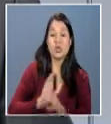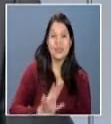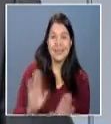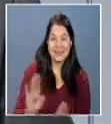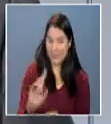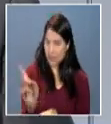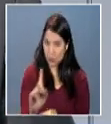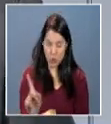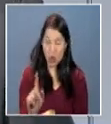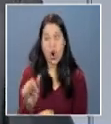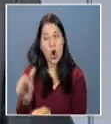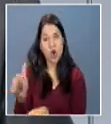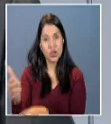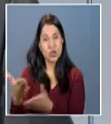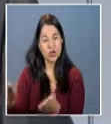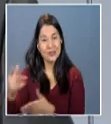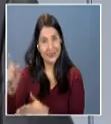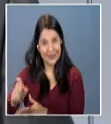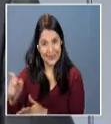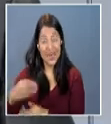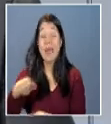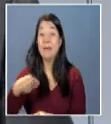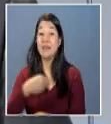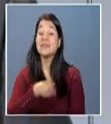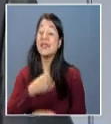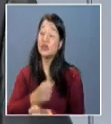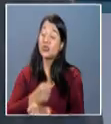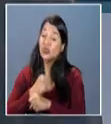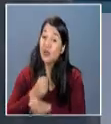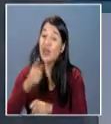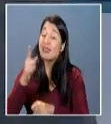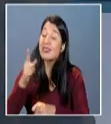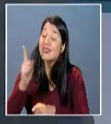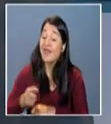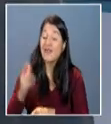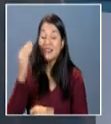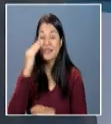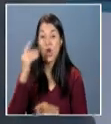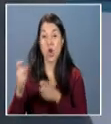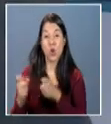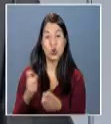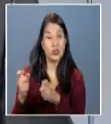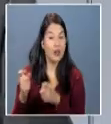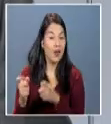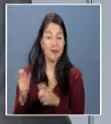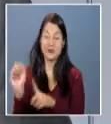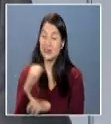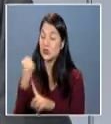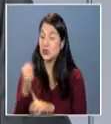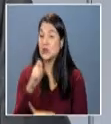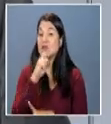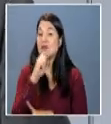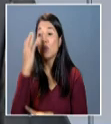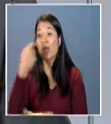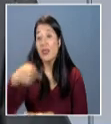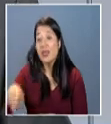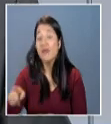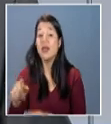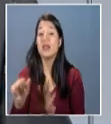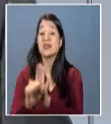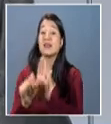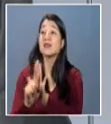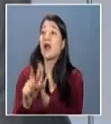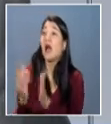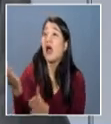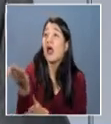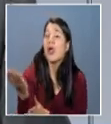dice el ministro de Seguridad ha tenido que lidiar con una situación durante 4 años que ha sido paupérrima. Ha tenido que ir a la Asamblea Legislativa a ver si le dan plata para la